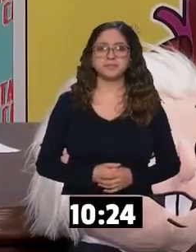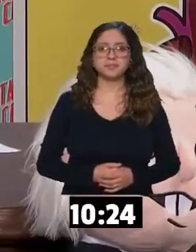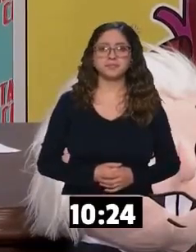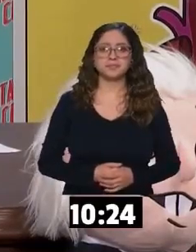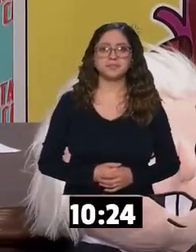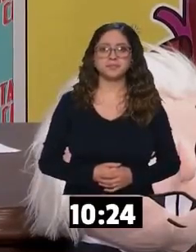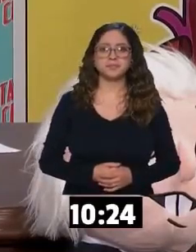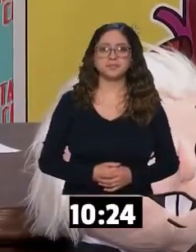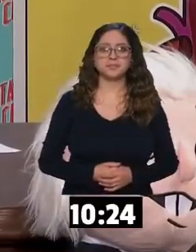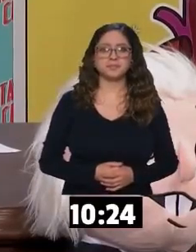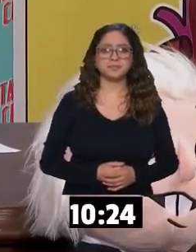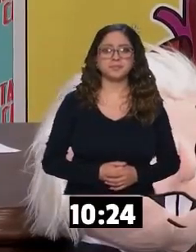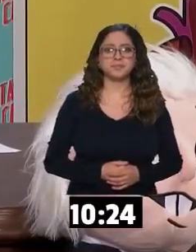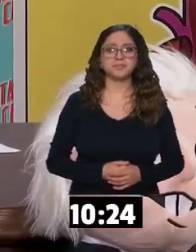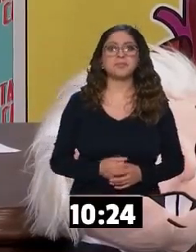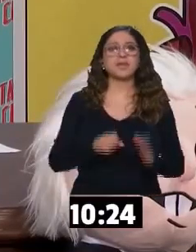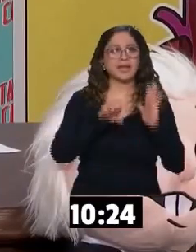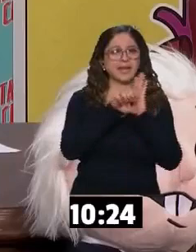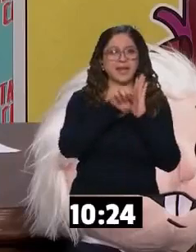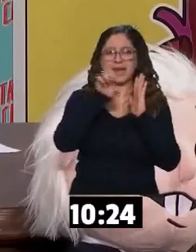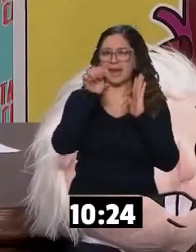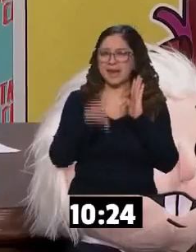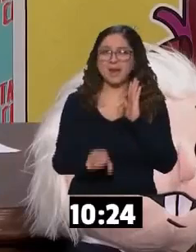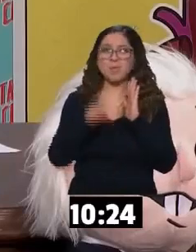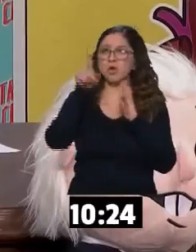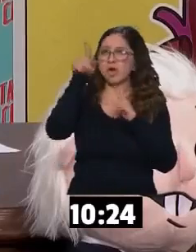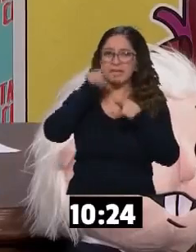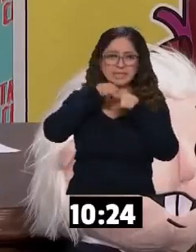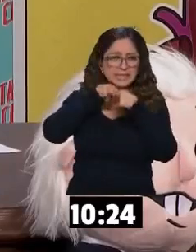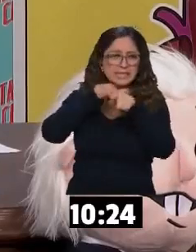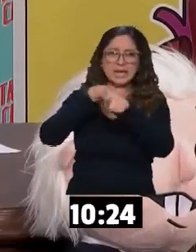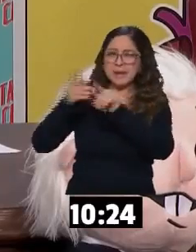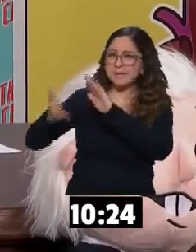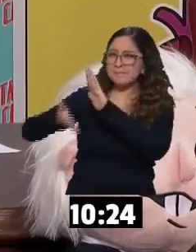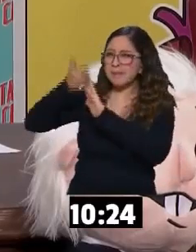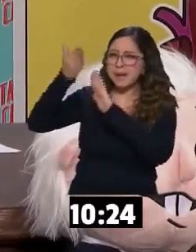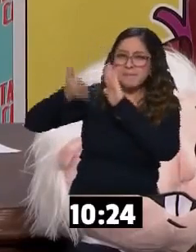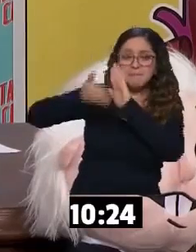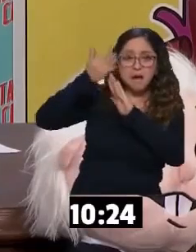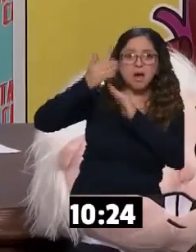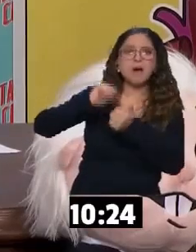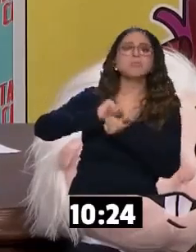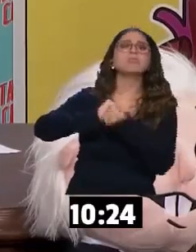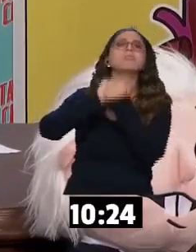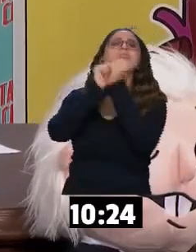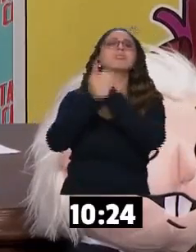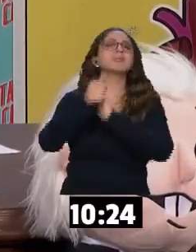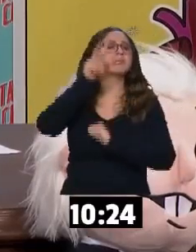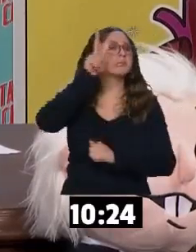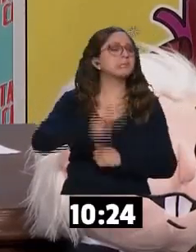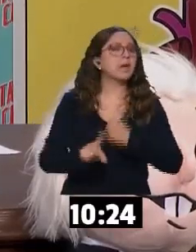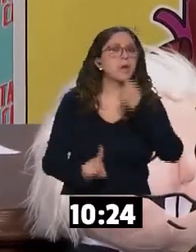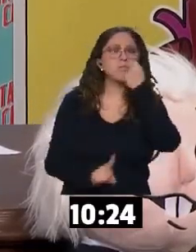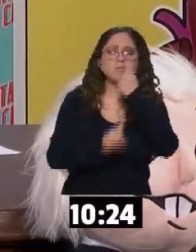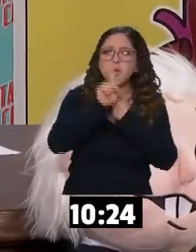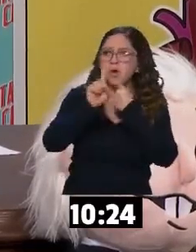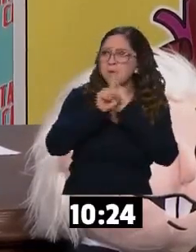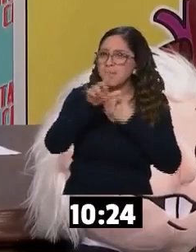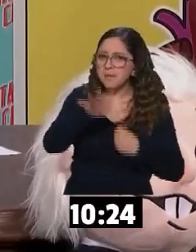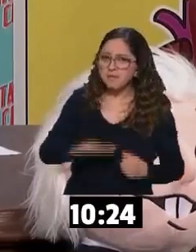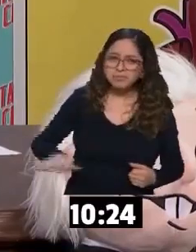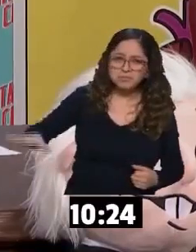hubiera supuesto importantes daños materiales. Pero bueno, para hablarnos de este proceso, no crea que